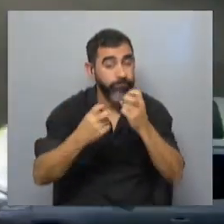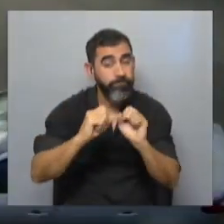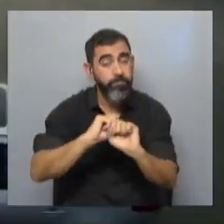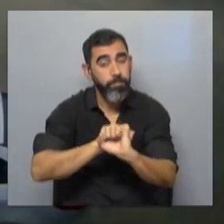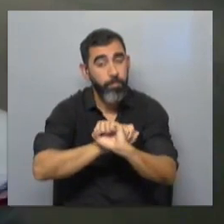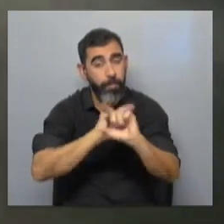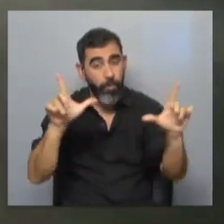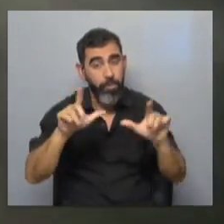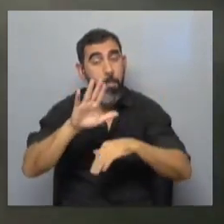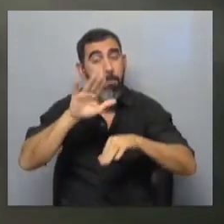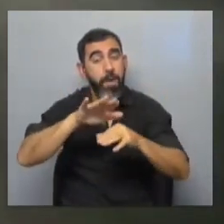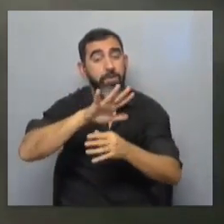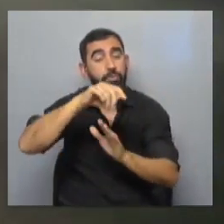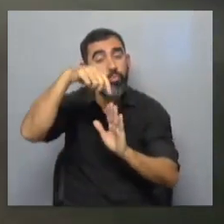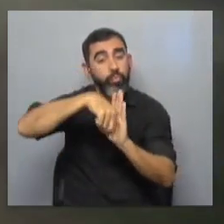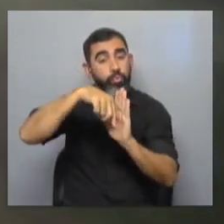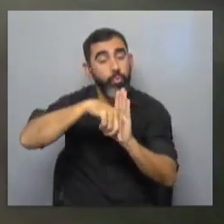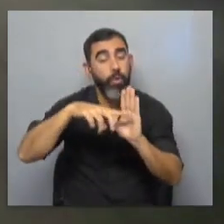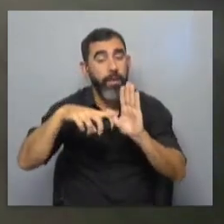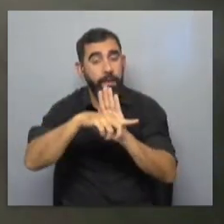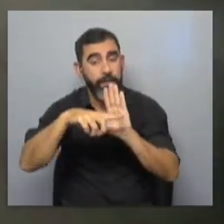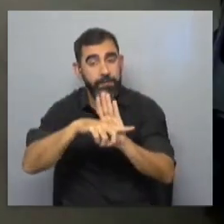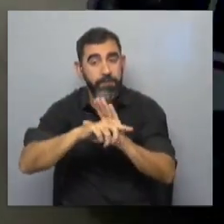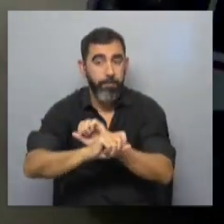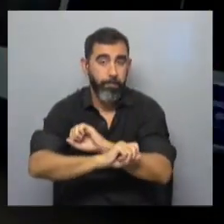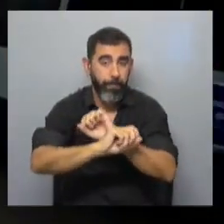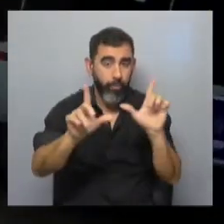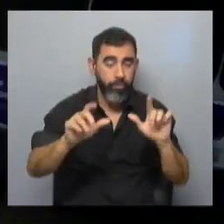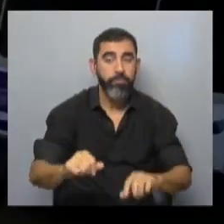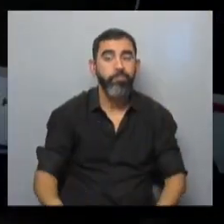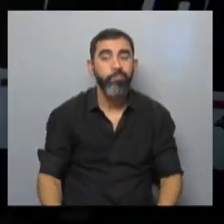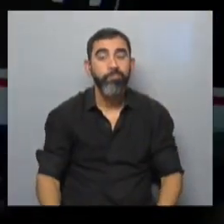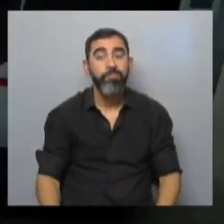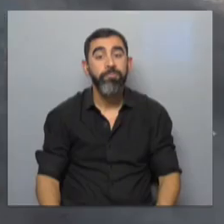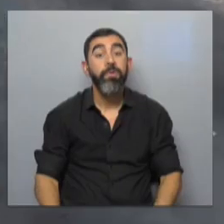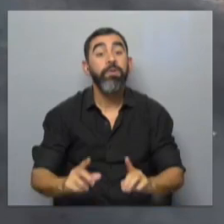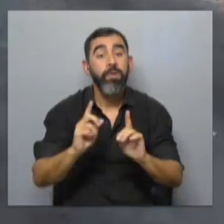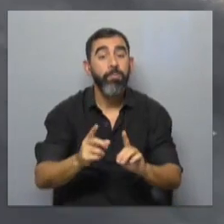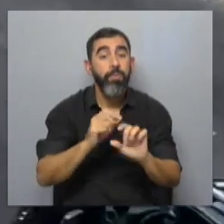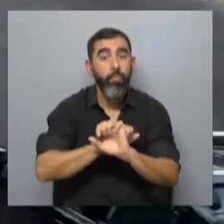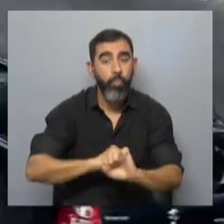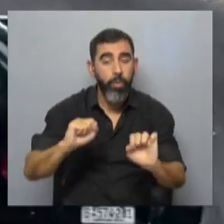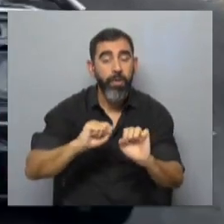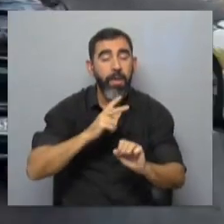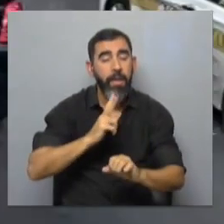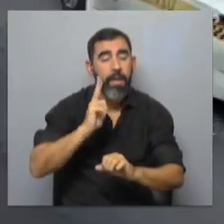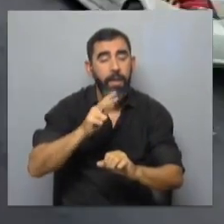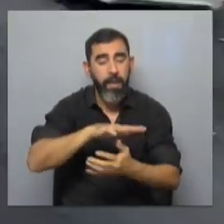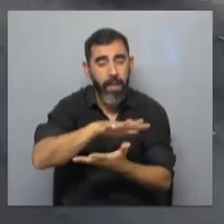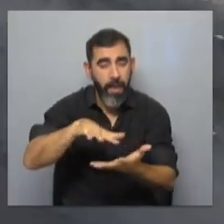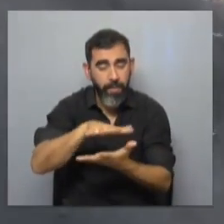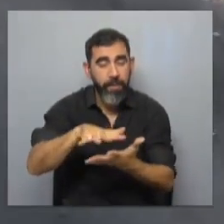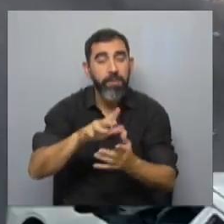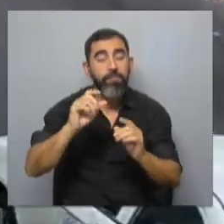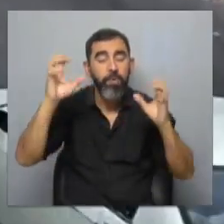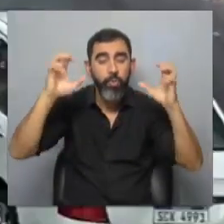menor principalmente en las zonas sur y este, dice Inumet, y durante este evento se prevé la formación de heladas y la ocurrencia